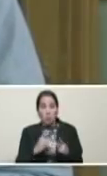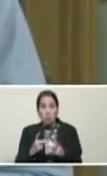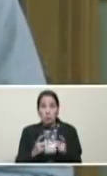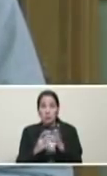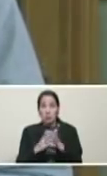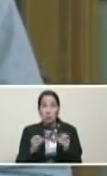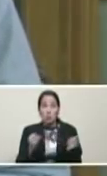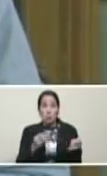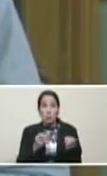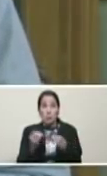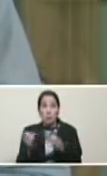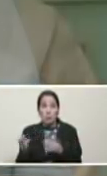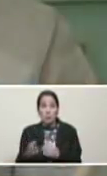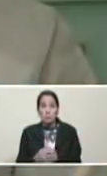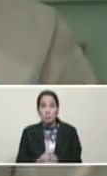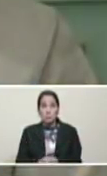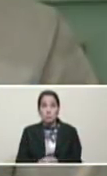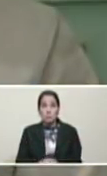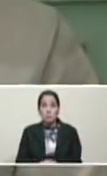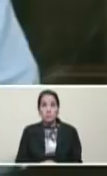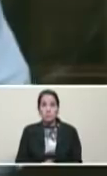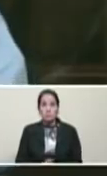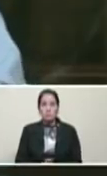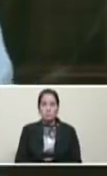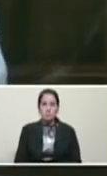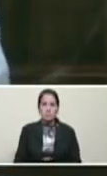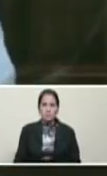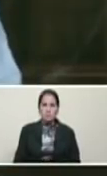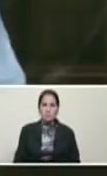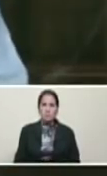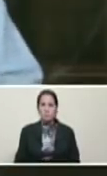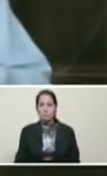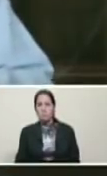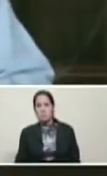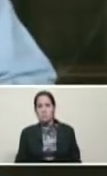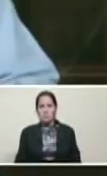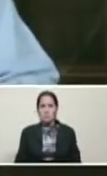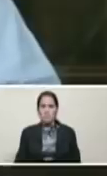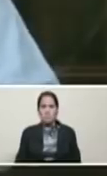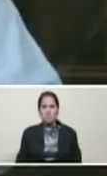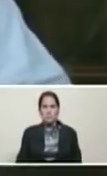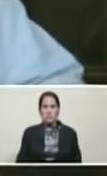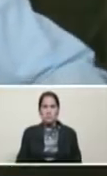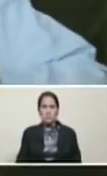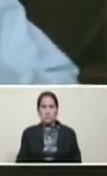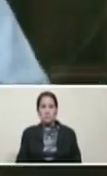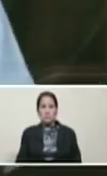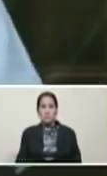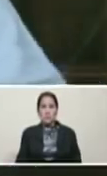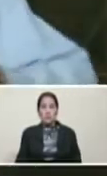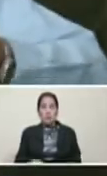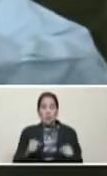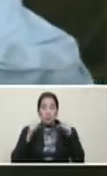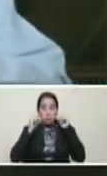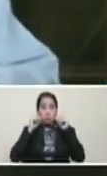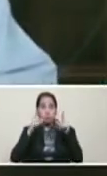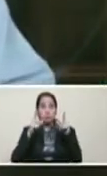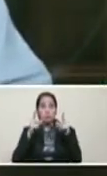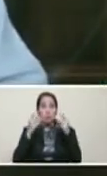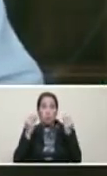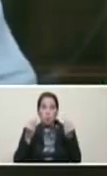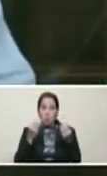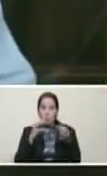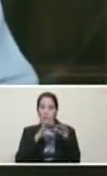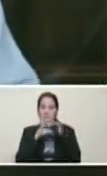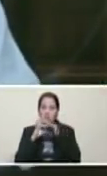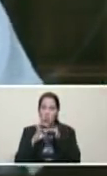nacional la poderosa agroindustria que hemos ido miren despertando reactivando articulando